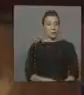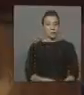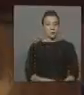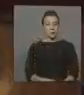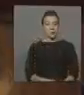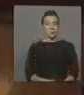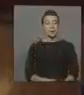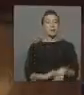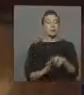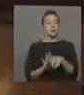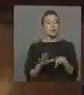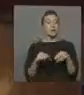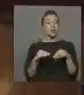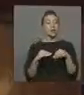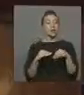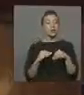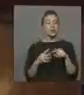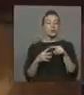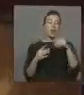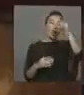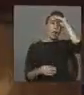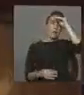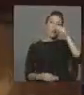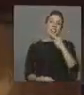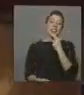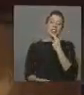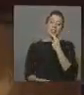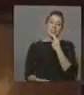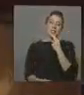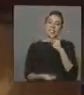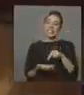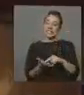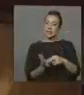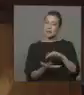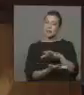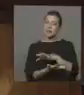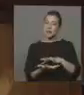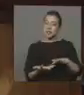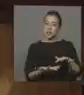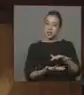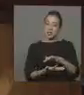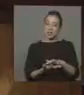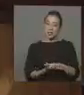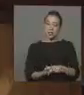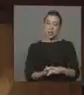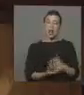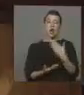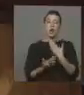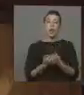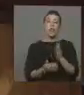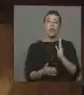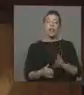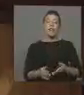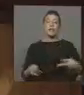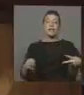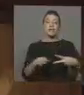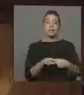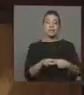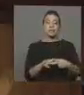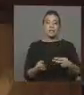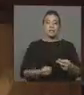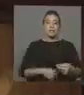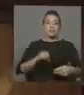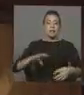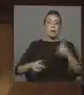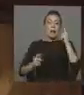El proyecto se hace cargo de ciertas experiencias de vida que son críticas, las cuales se presentan cuando debe interrumpirse un embarazo para evitar